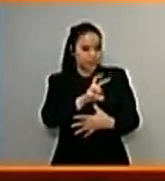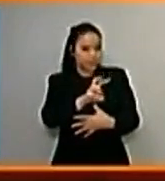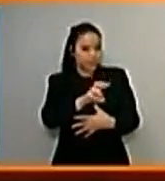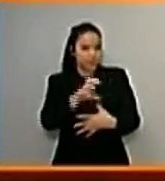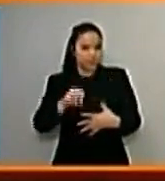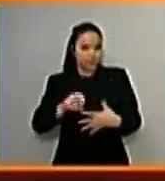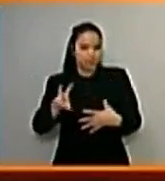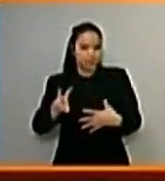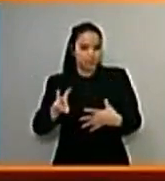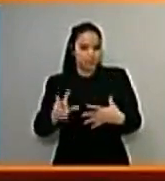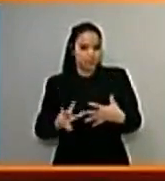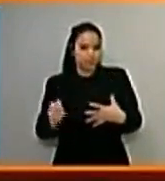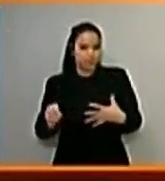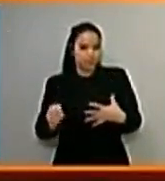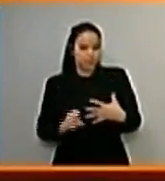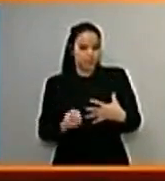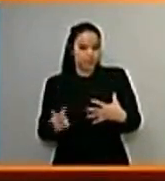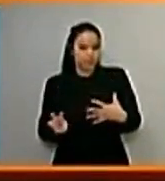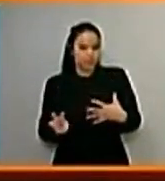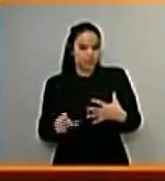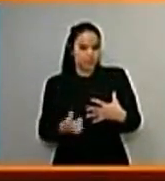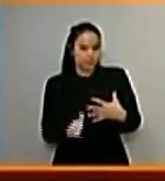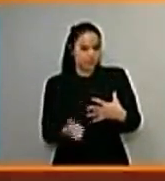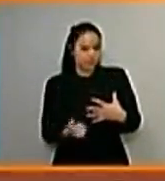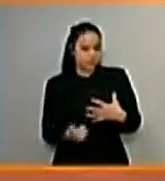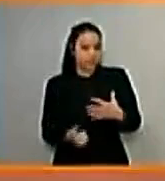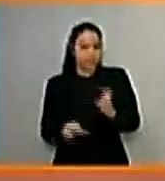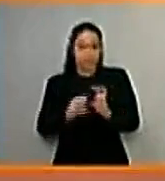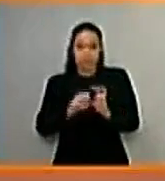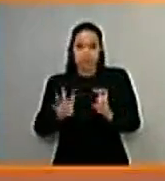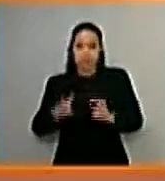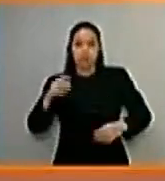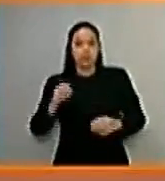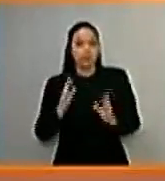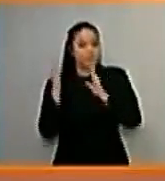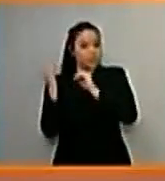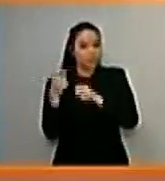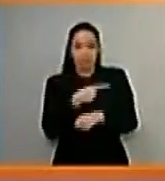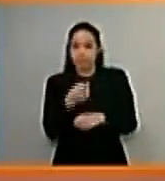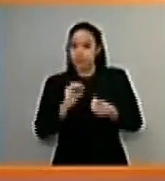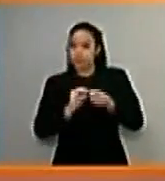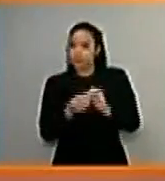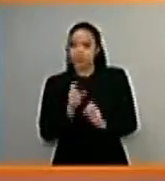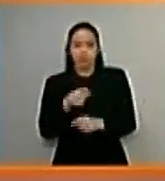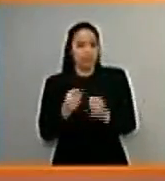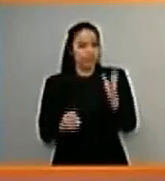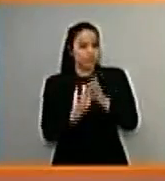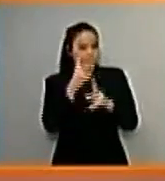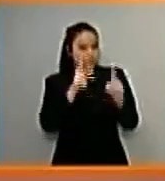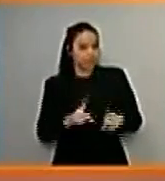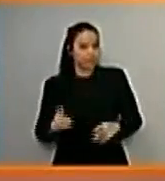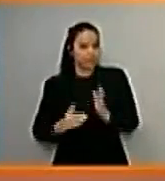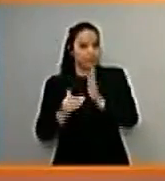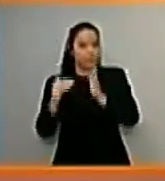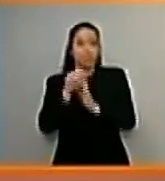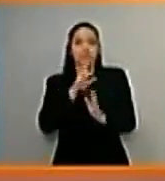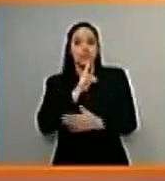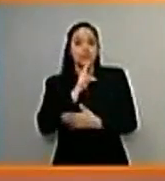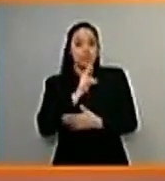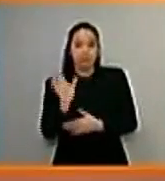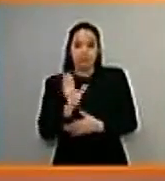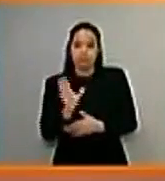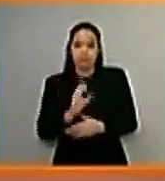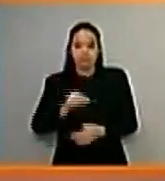07, 30, 06, 10 y 04. Esperamos que con esos números haya un nuevo millonario en Honduras. Me